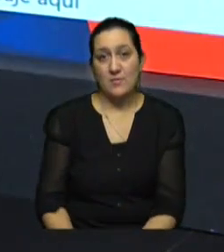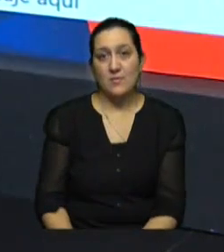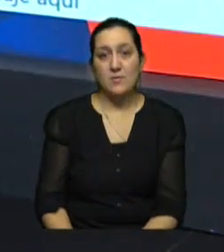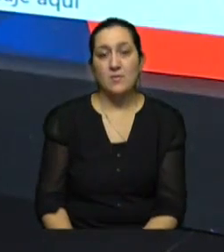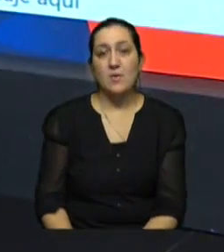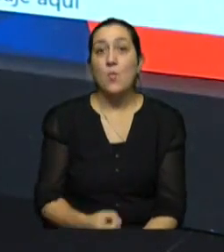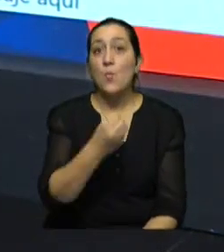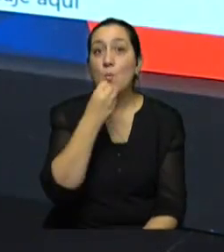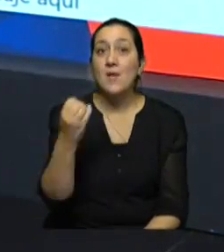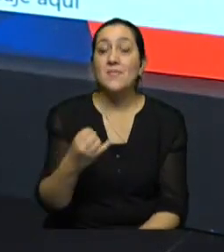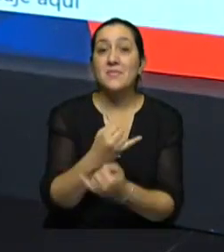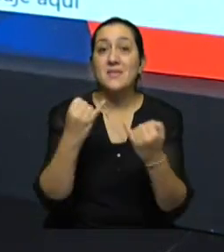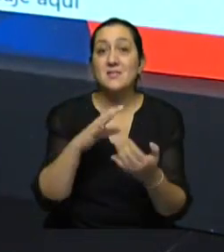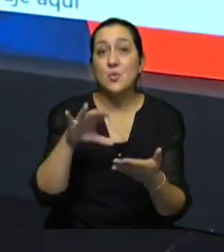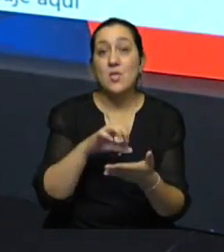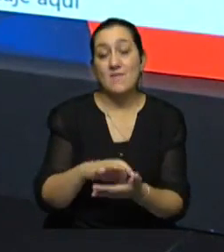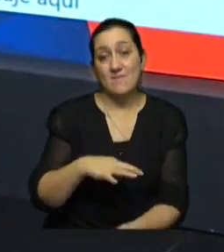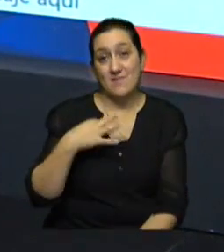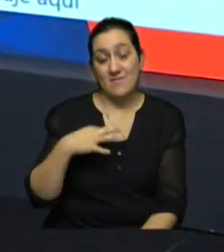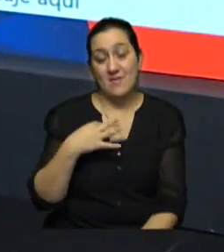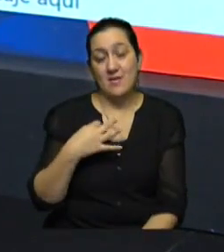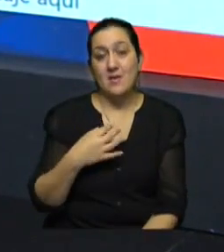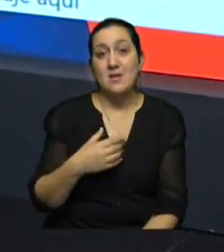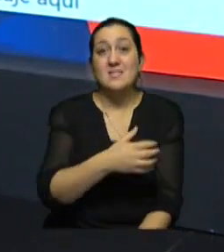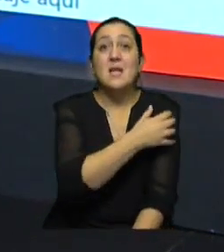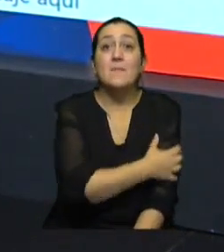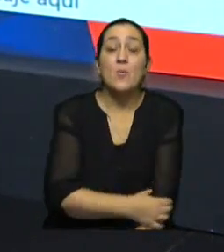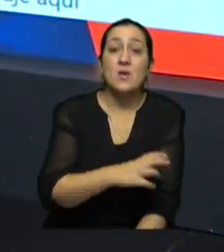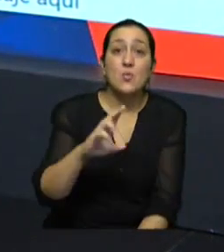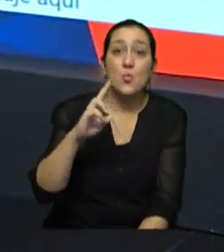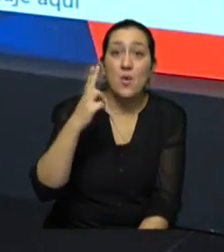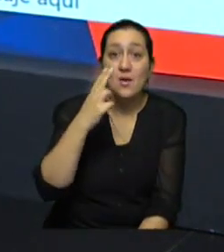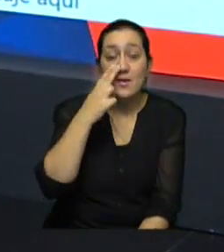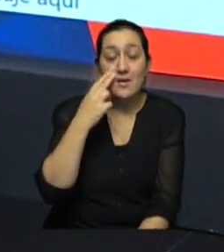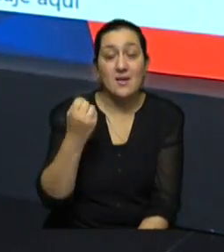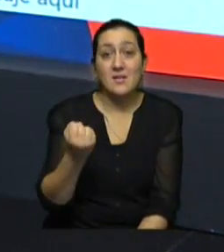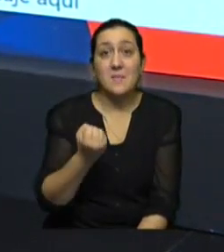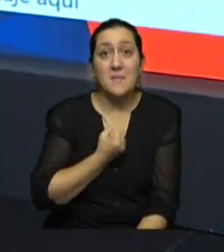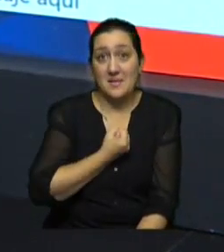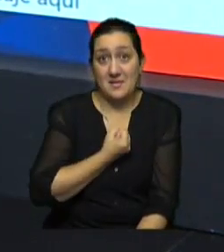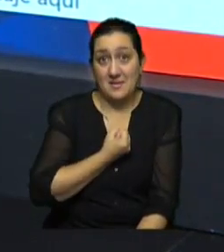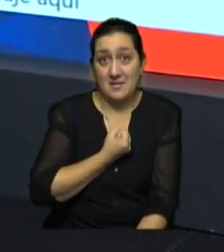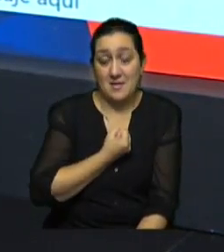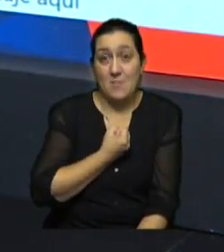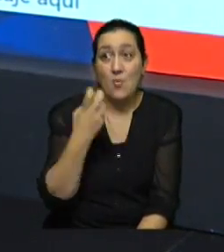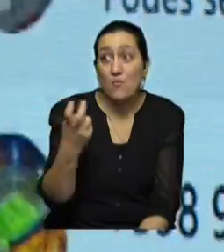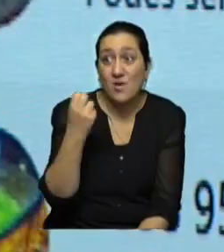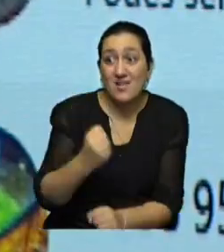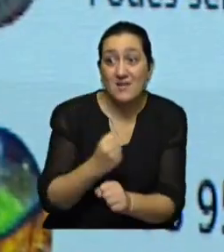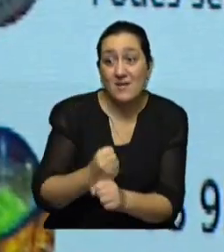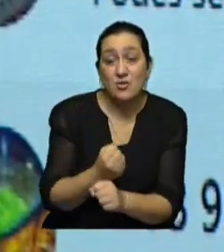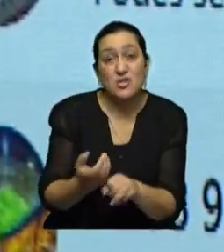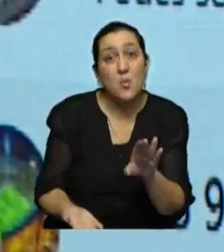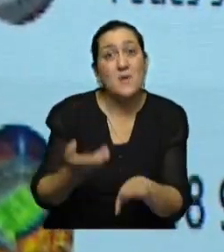día, Ciudad Viva. Ser pobre en Uruguay es que te maten al buscar trabajo por tener más de 50 años. Patricia del Prado. También es